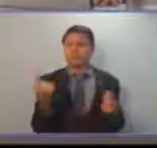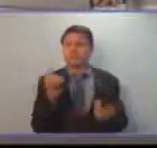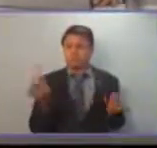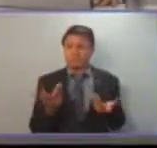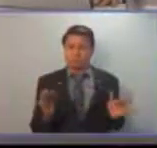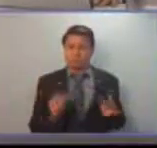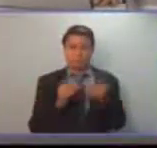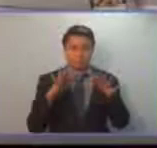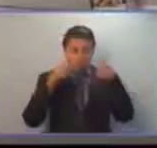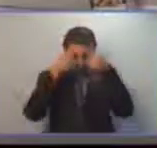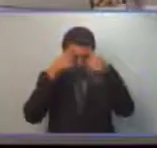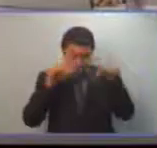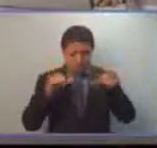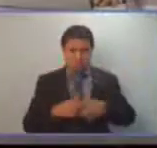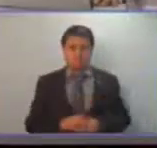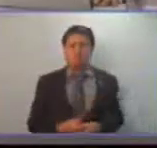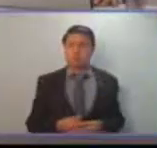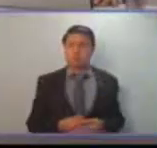haber quedado